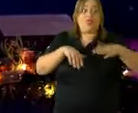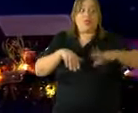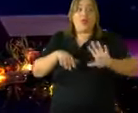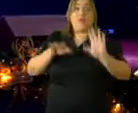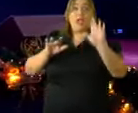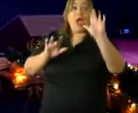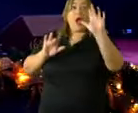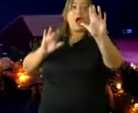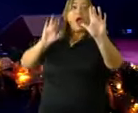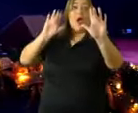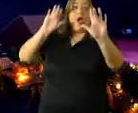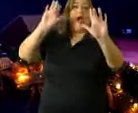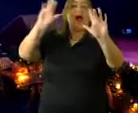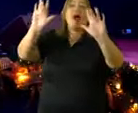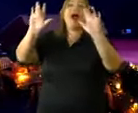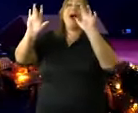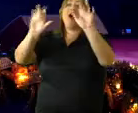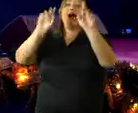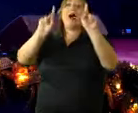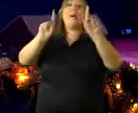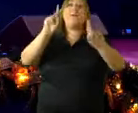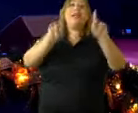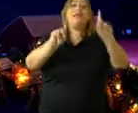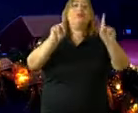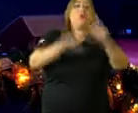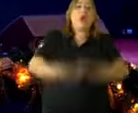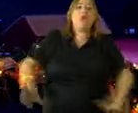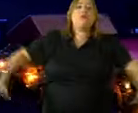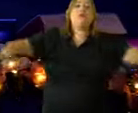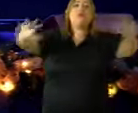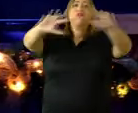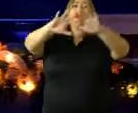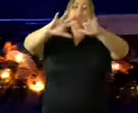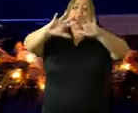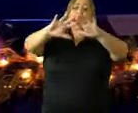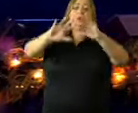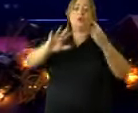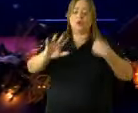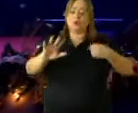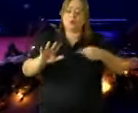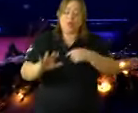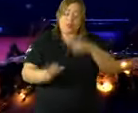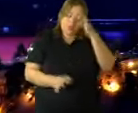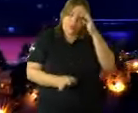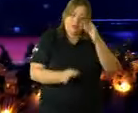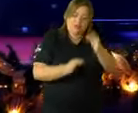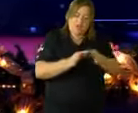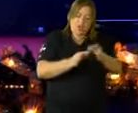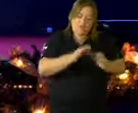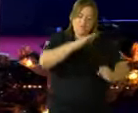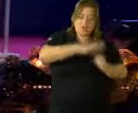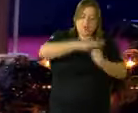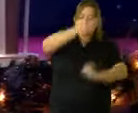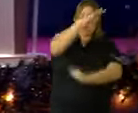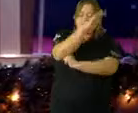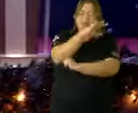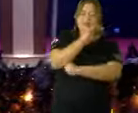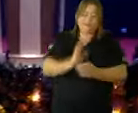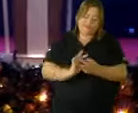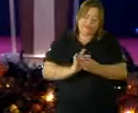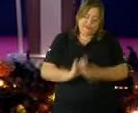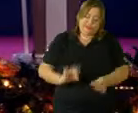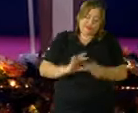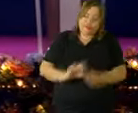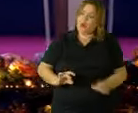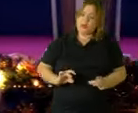y miles de gente en el mundo entero. Nuestra fe no está basada en un cuento. Nuestra fe